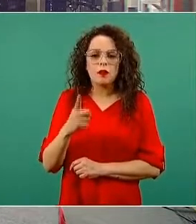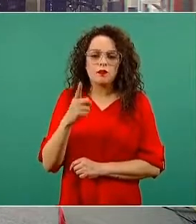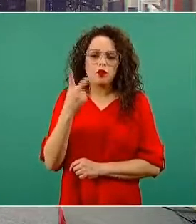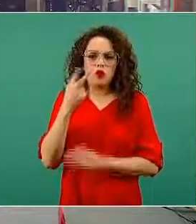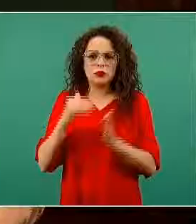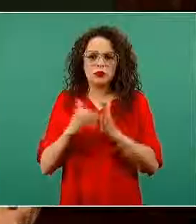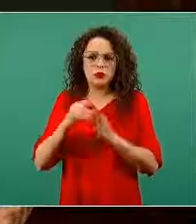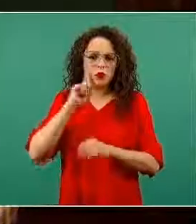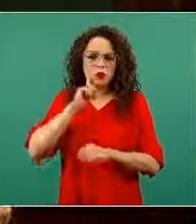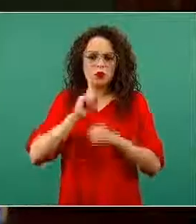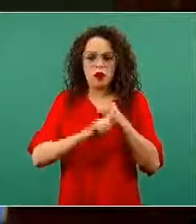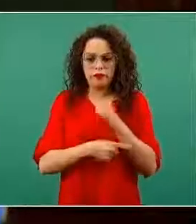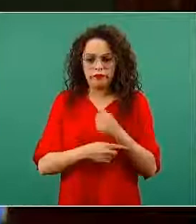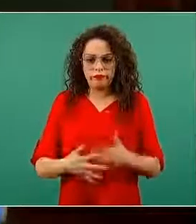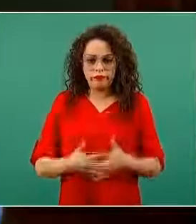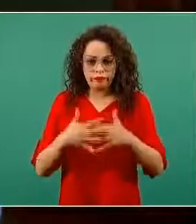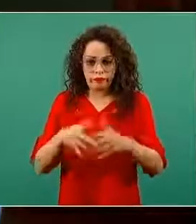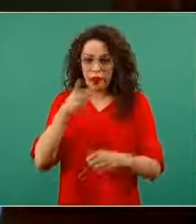según reportes de la CONAPO.